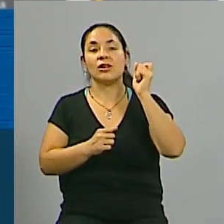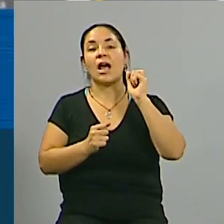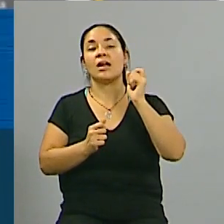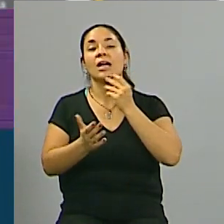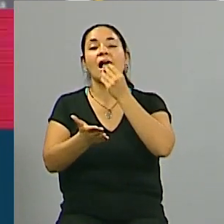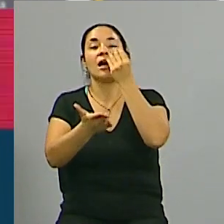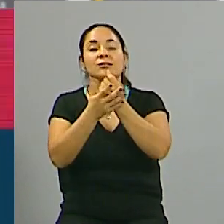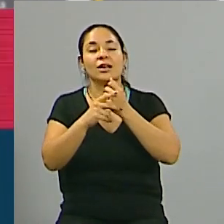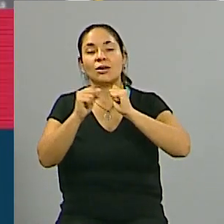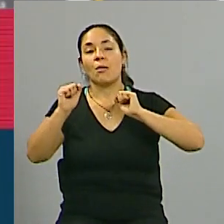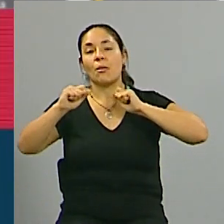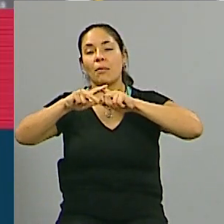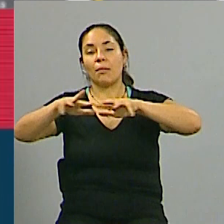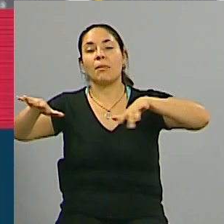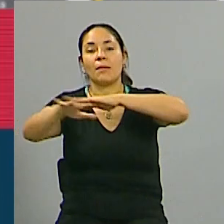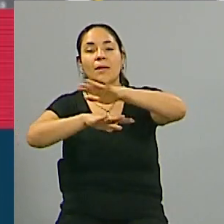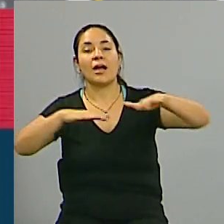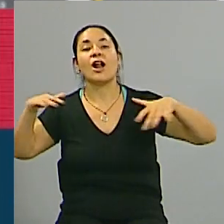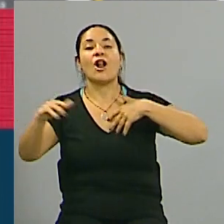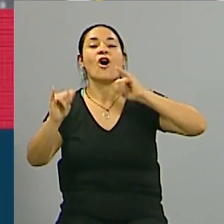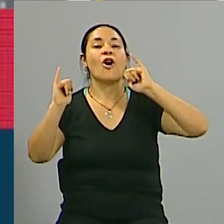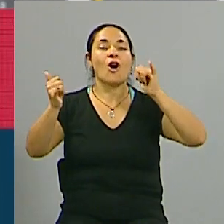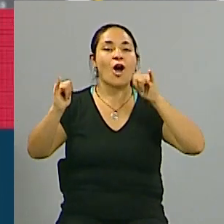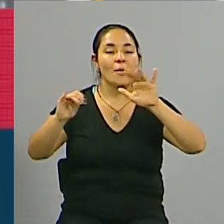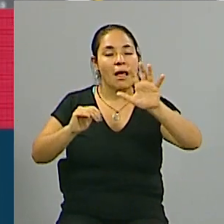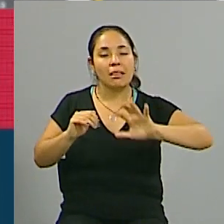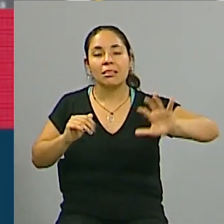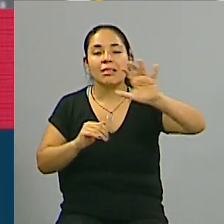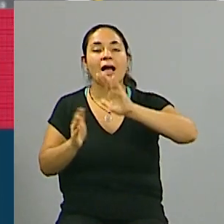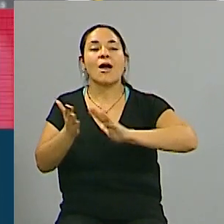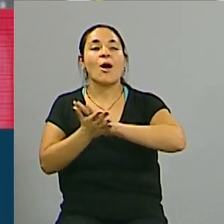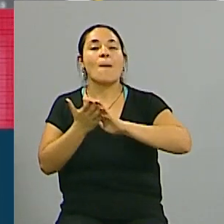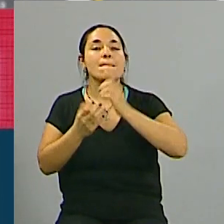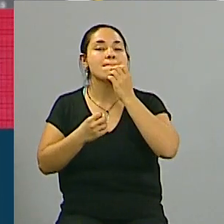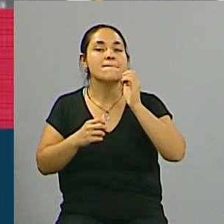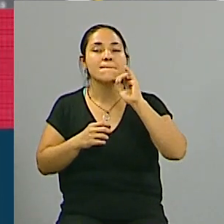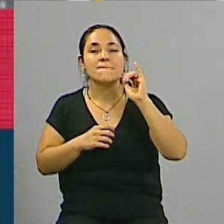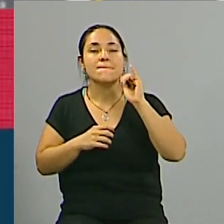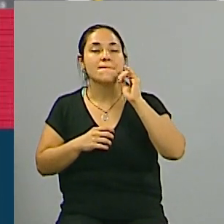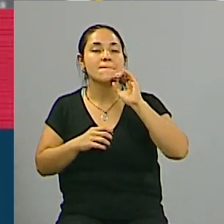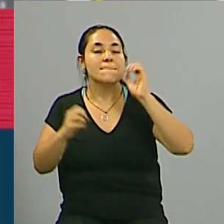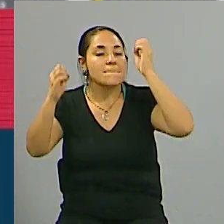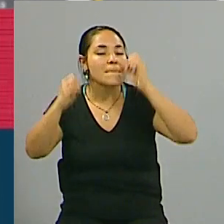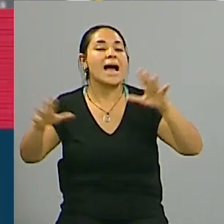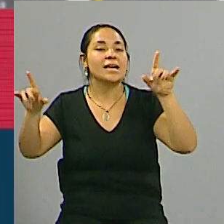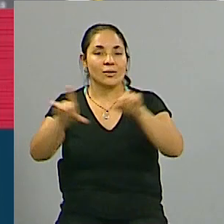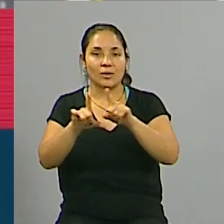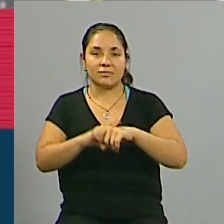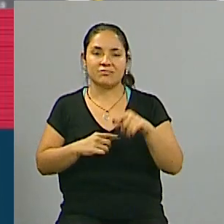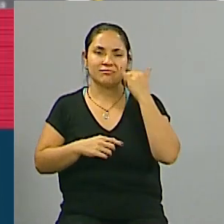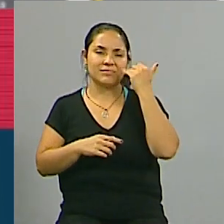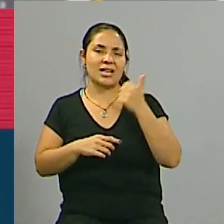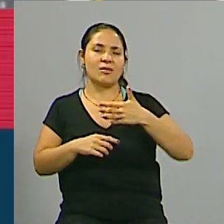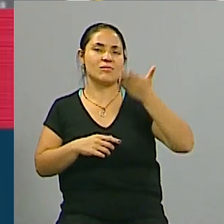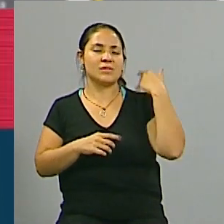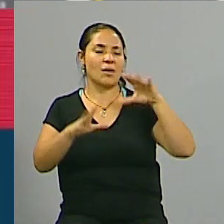han cooptado al electorado adolescente y joven con soluciones mágicas, sepan que eso ya se ha implementado no solo en algunos lugares del